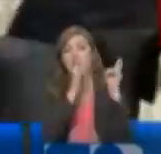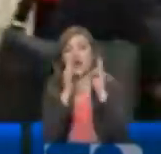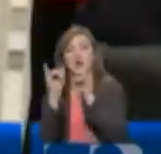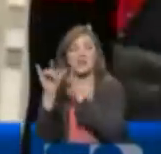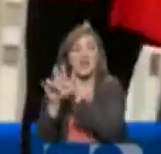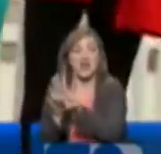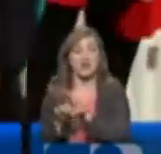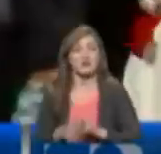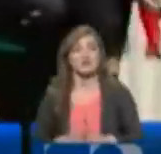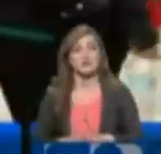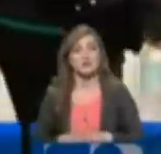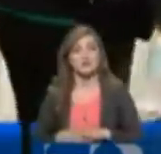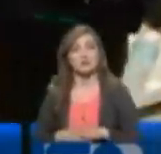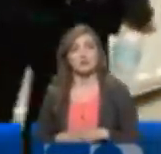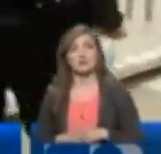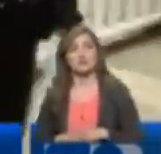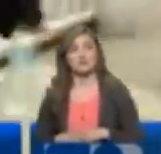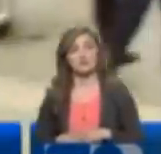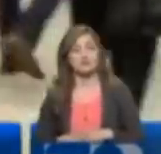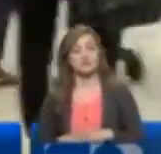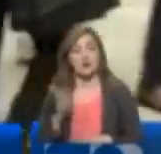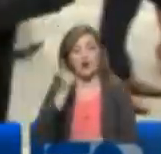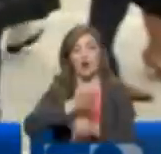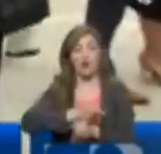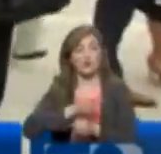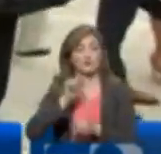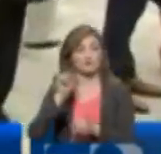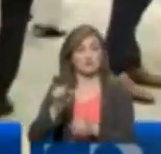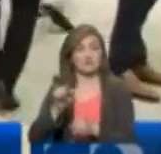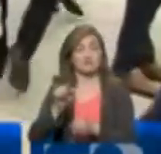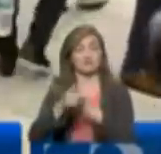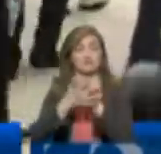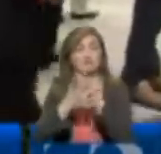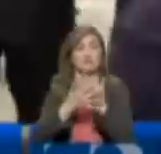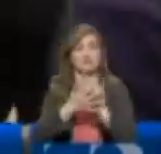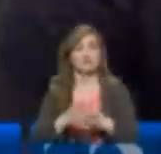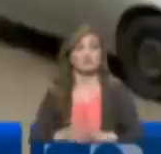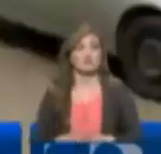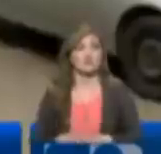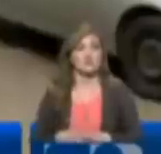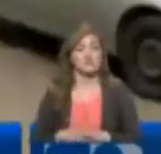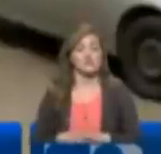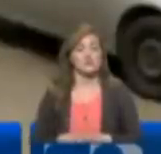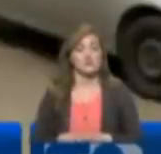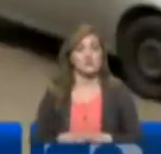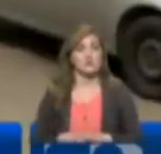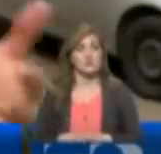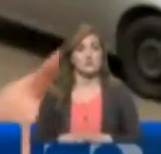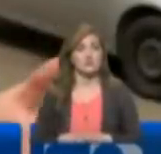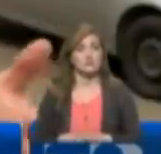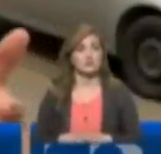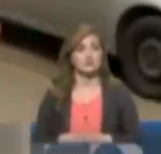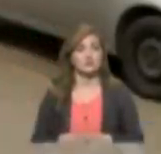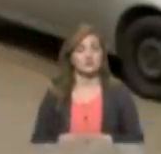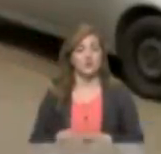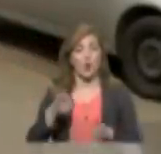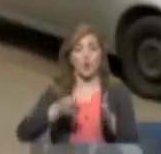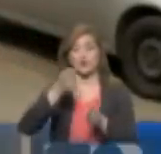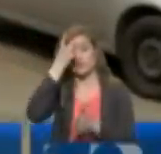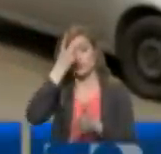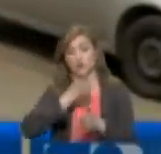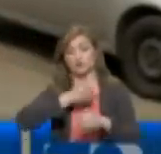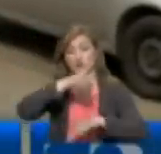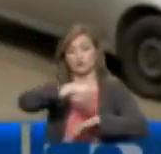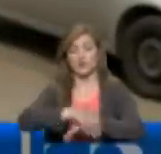ilícito en el que también se le ha dictado la medida cautelar de prisión preventiva por ende al margen de la decisión que se tome esta